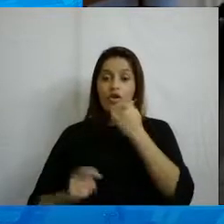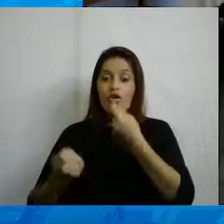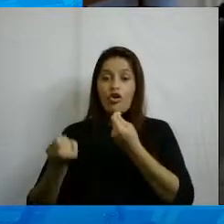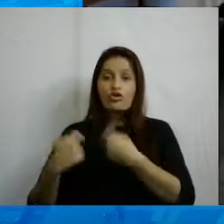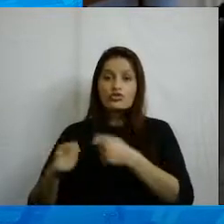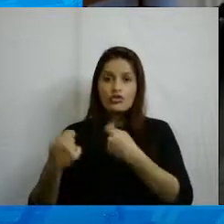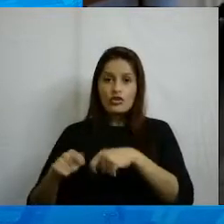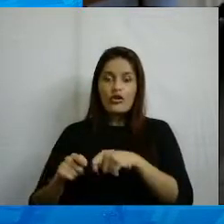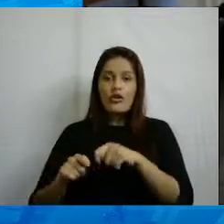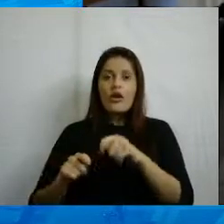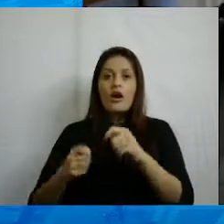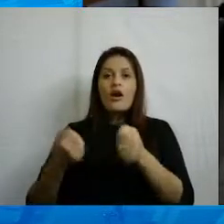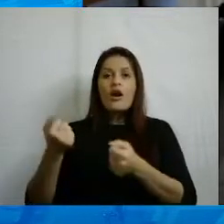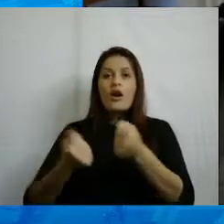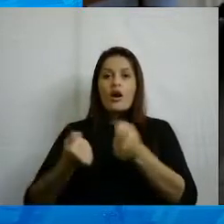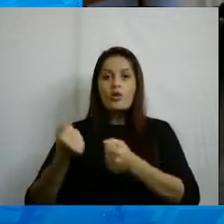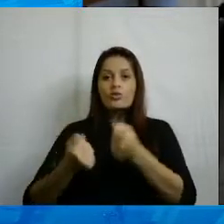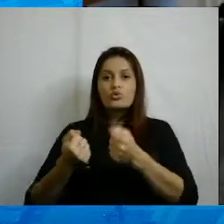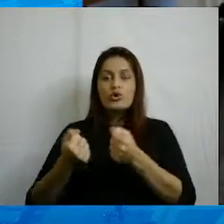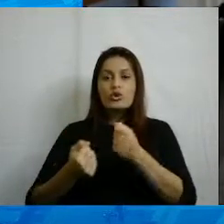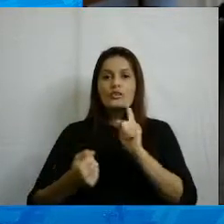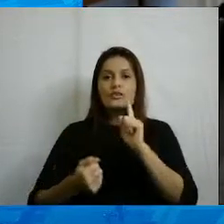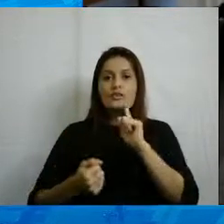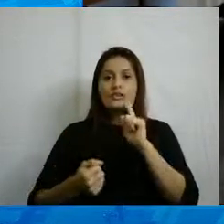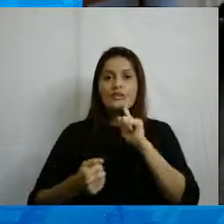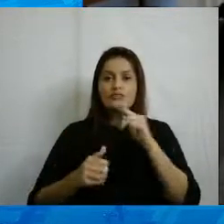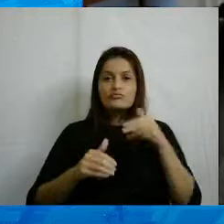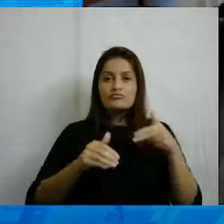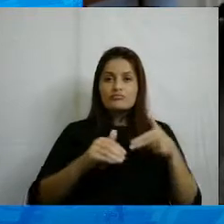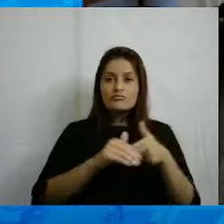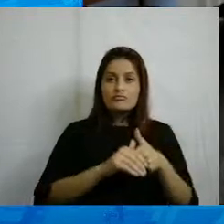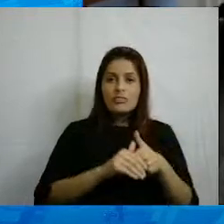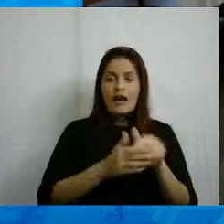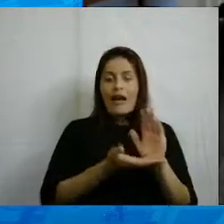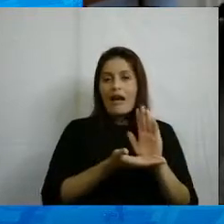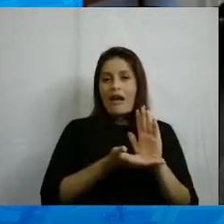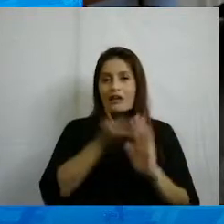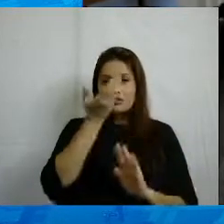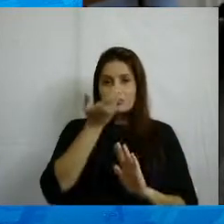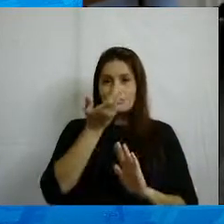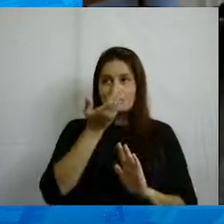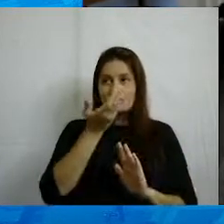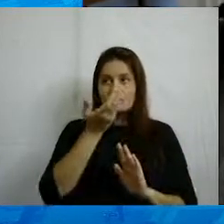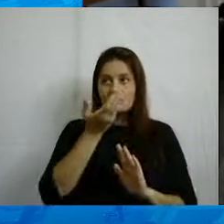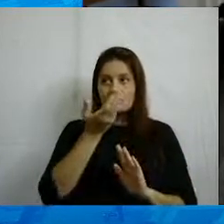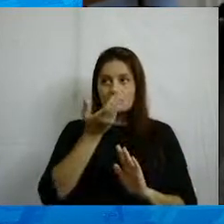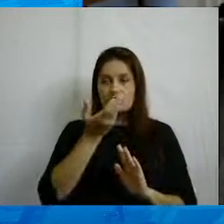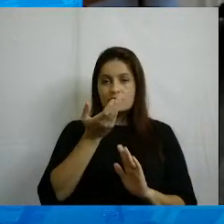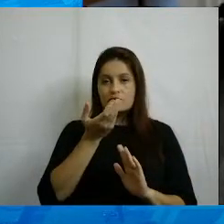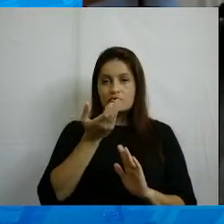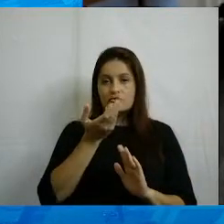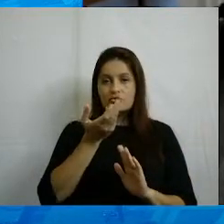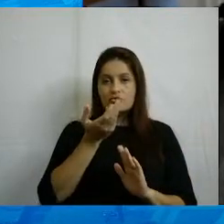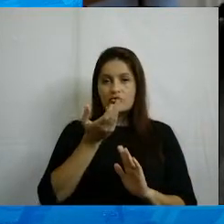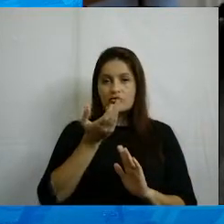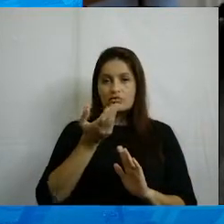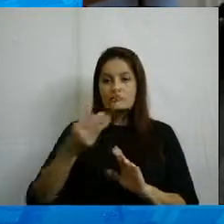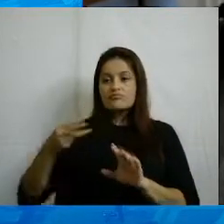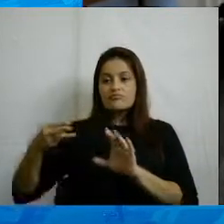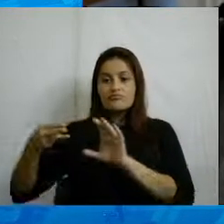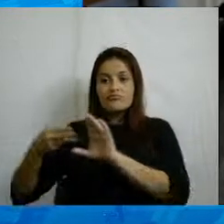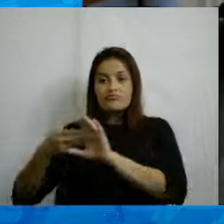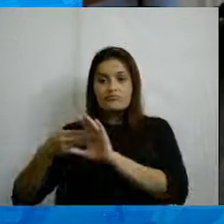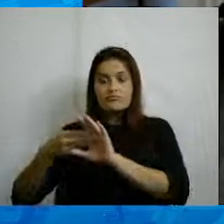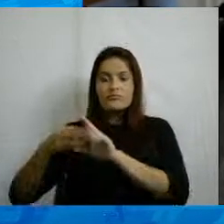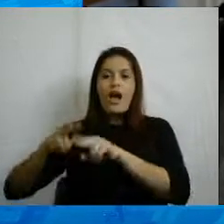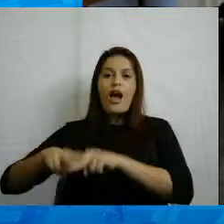El vehículo a combustible tiene un gasto de consumo de combustible alto, que en este sentido el vehículo eléctrico